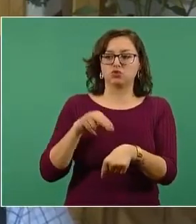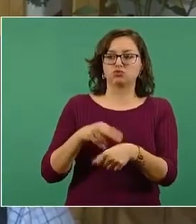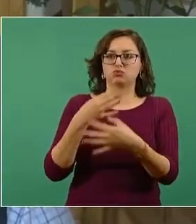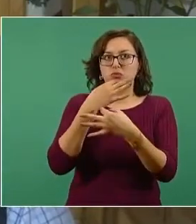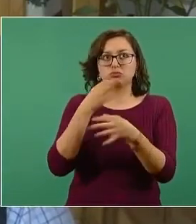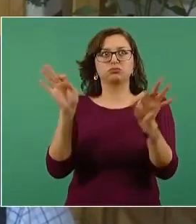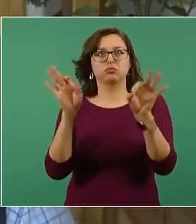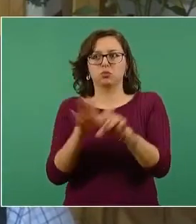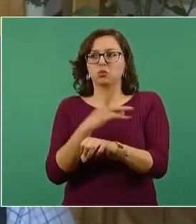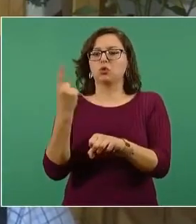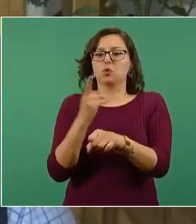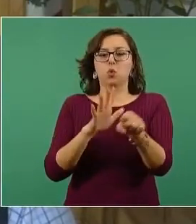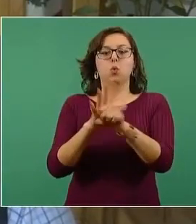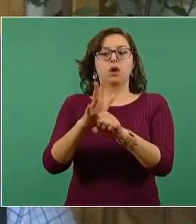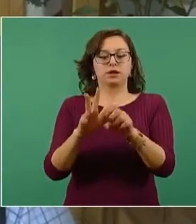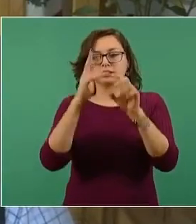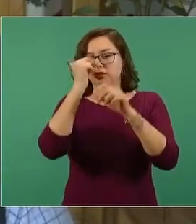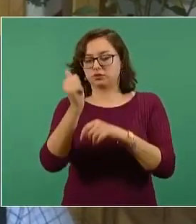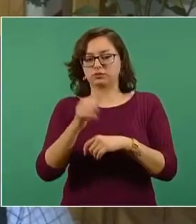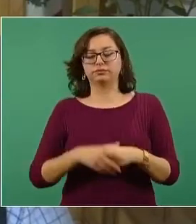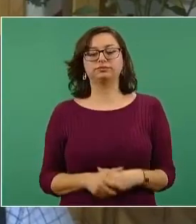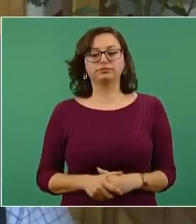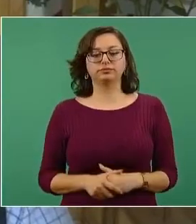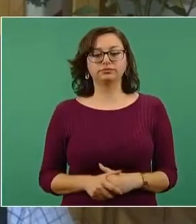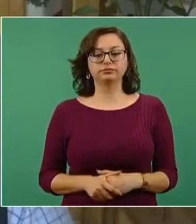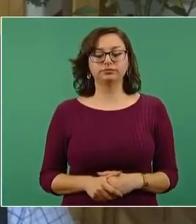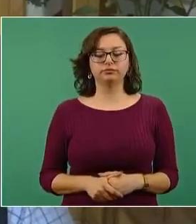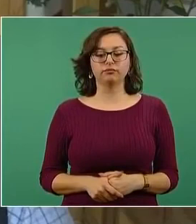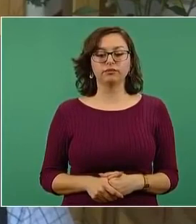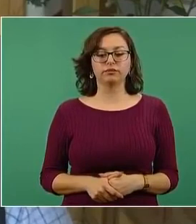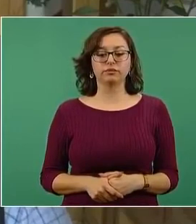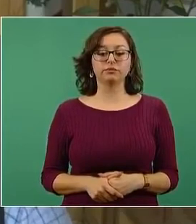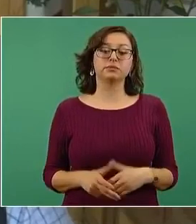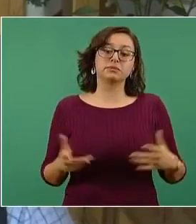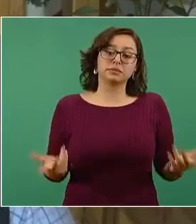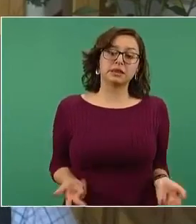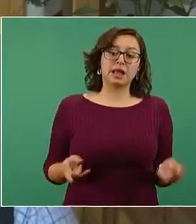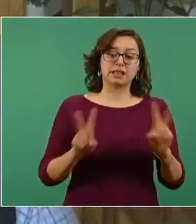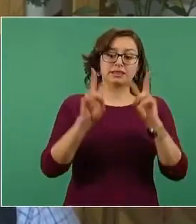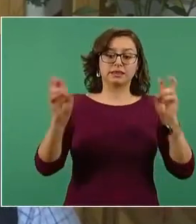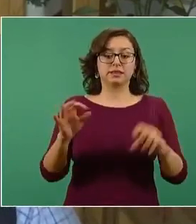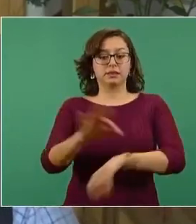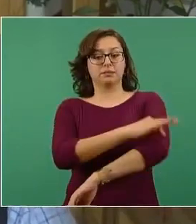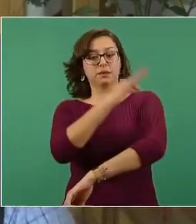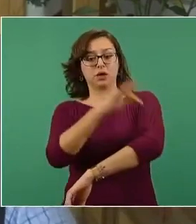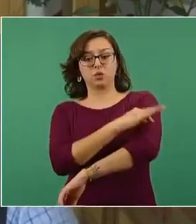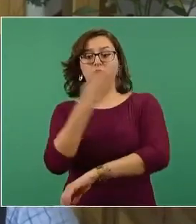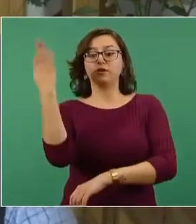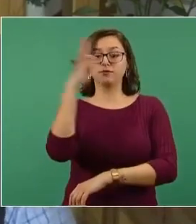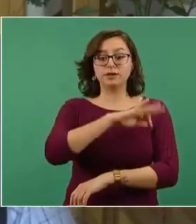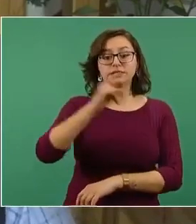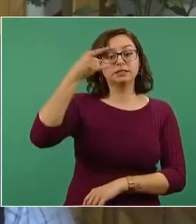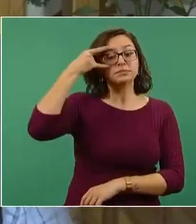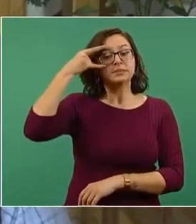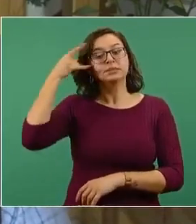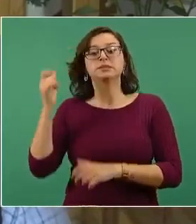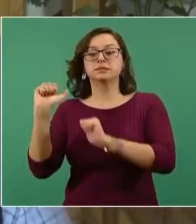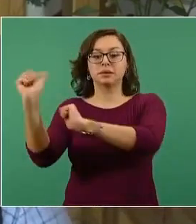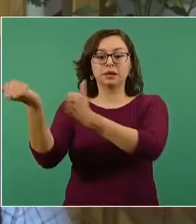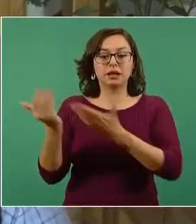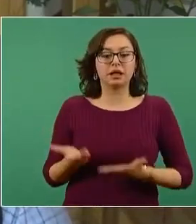momento. En el tema del mercado negro de vacunas, aquí es muy importante obviamente